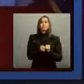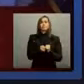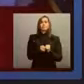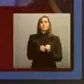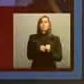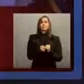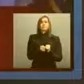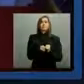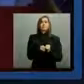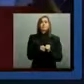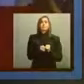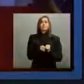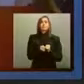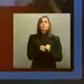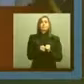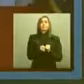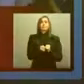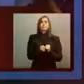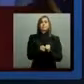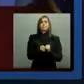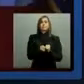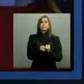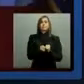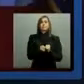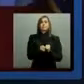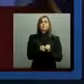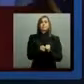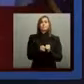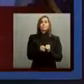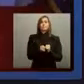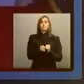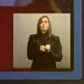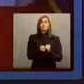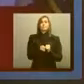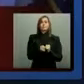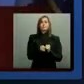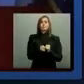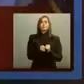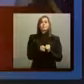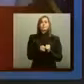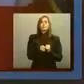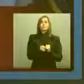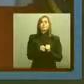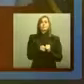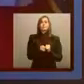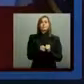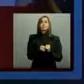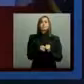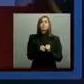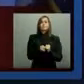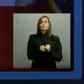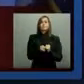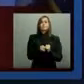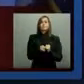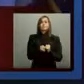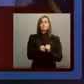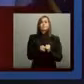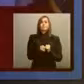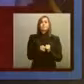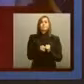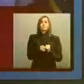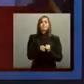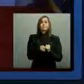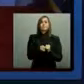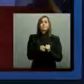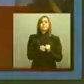señor es el hombre justificó el robo la estafa y la mafia